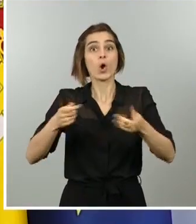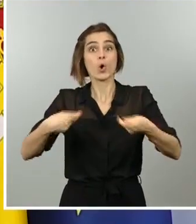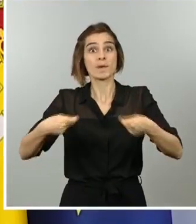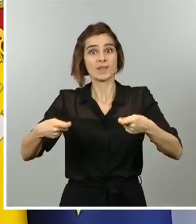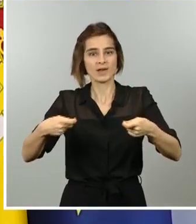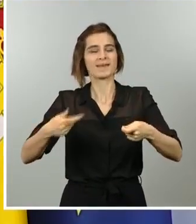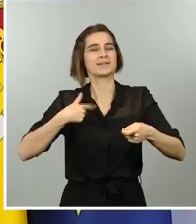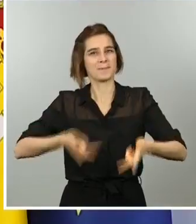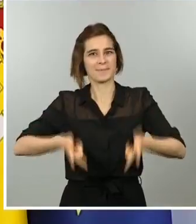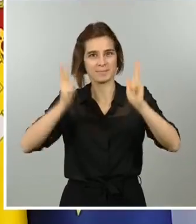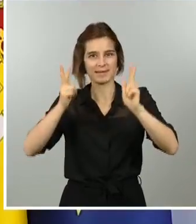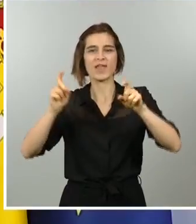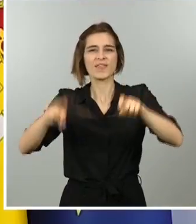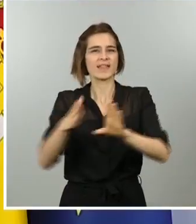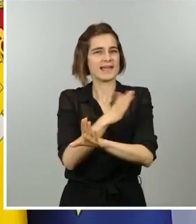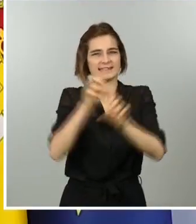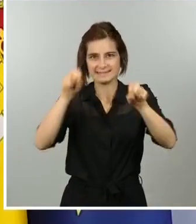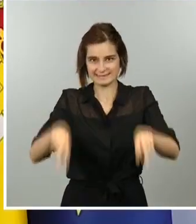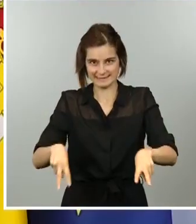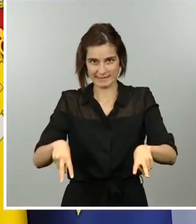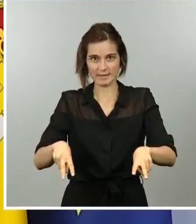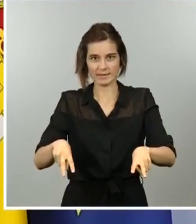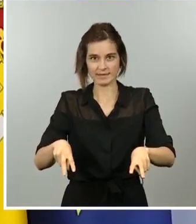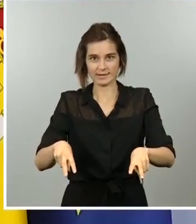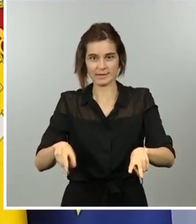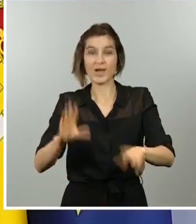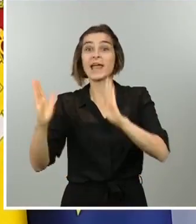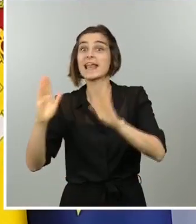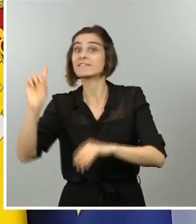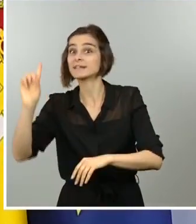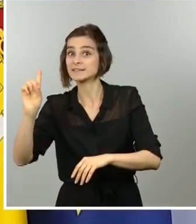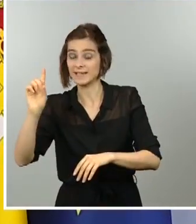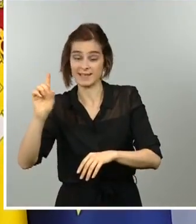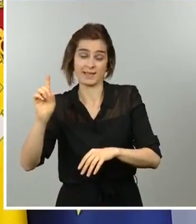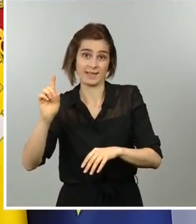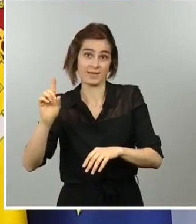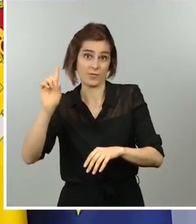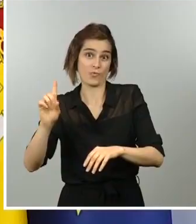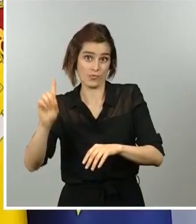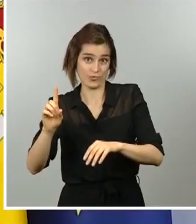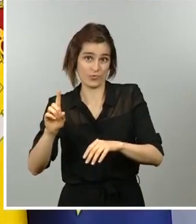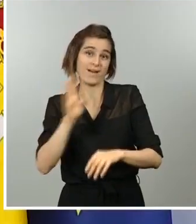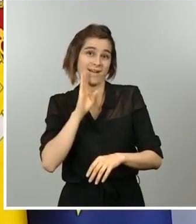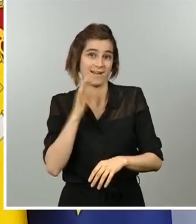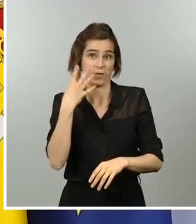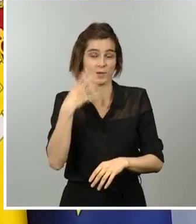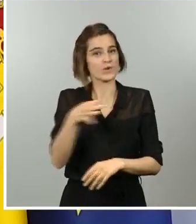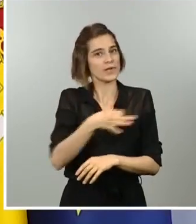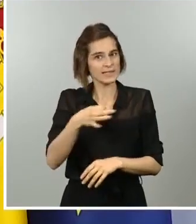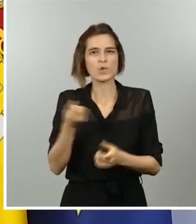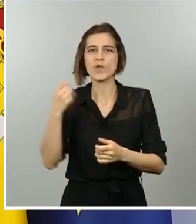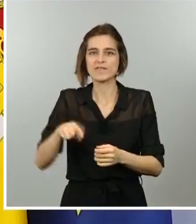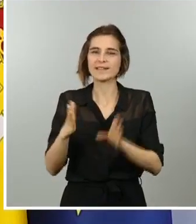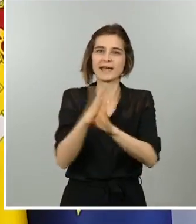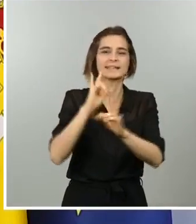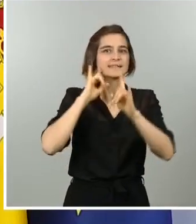y manteniendo un distanciamiento social, pero ya no es necesario en estos 4 territorios que progresan a la fase 1 la cita previa. Se autoriza